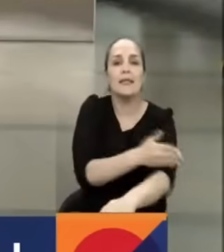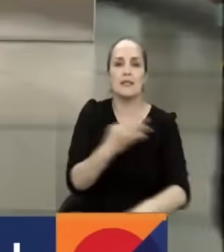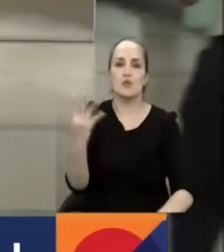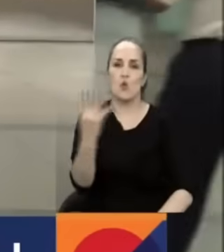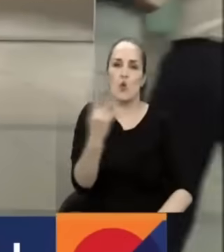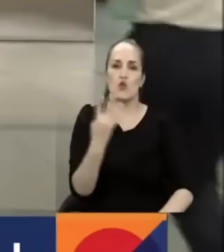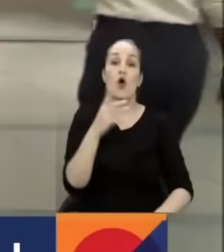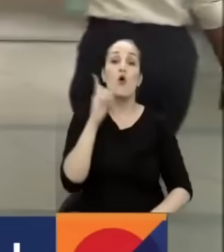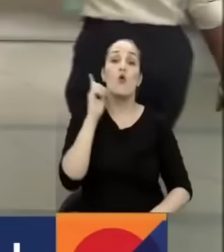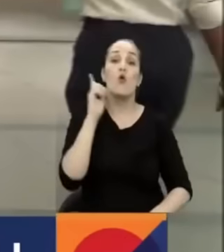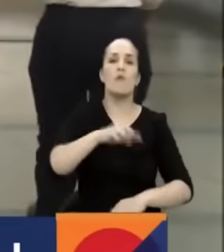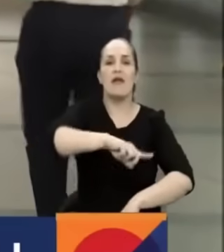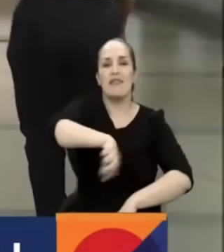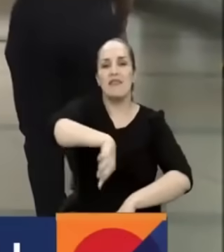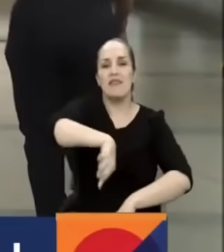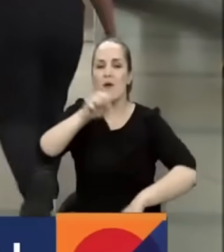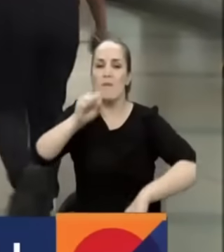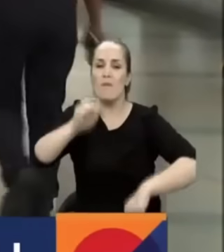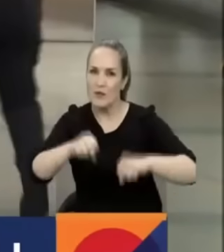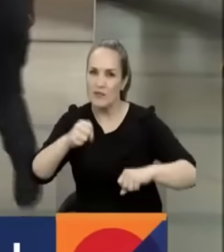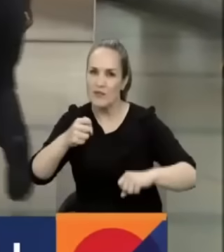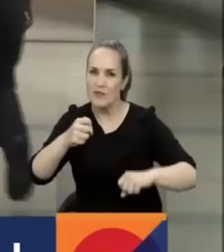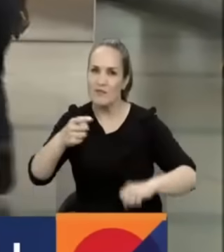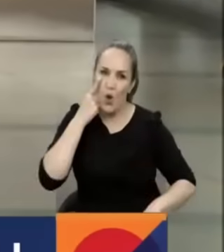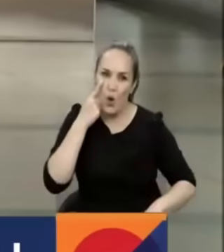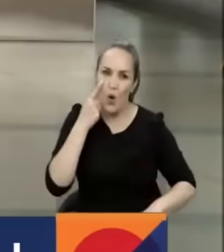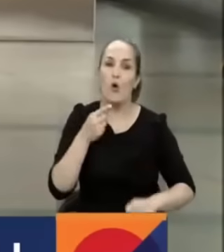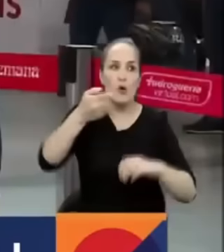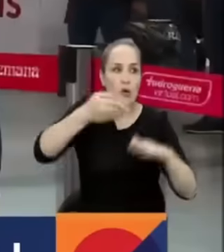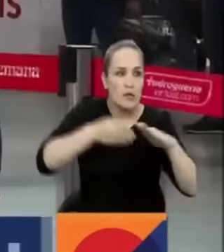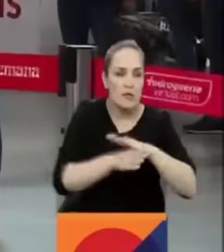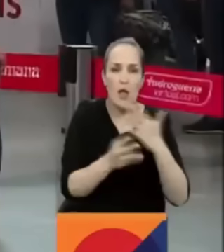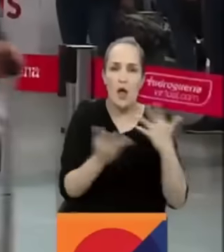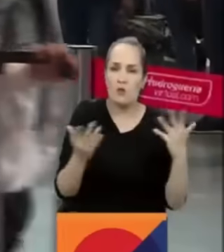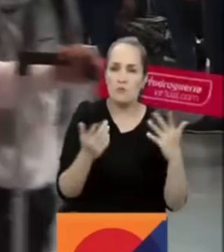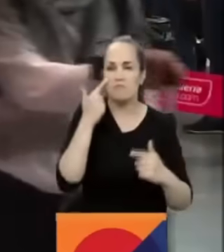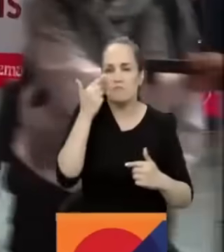que podrían tener demoras adicionales en los procesos de embarque.